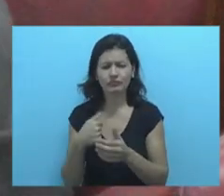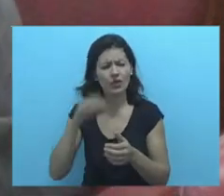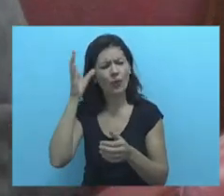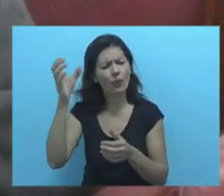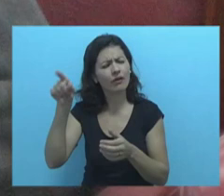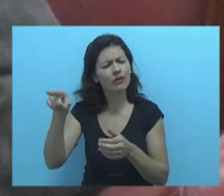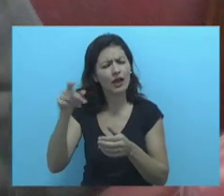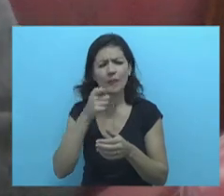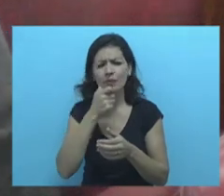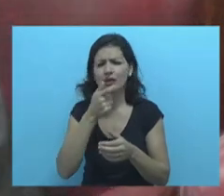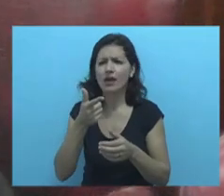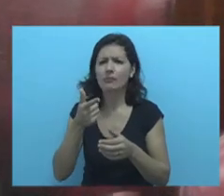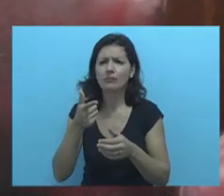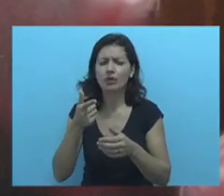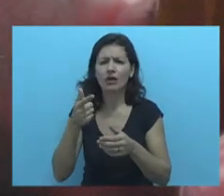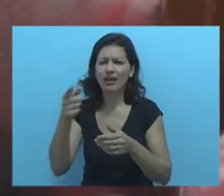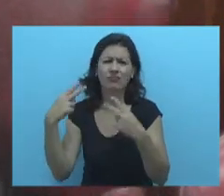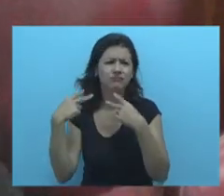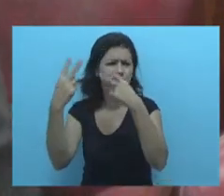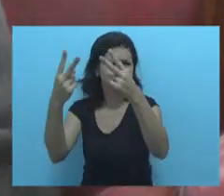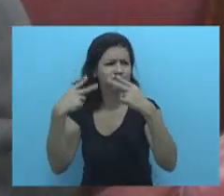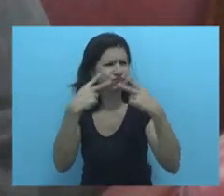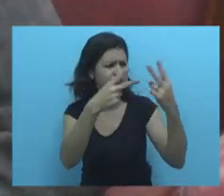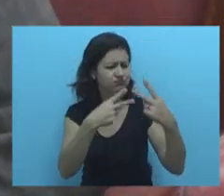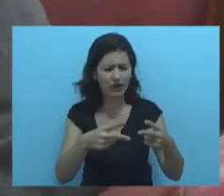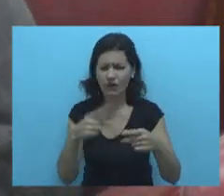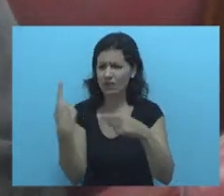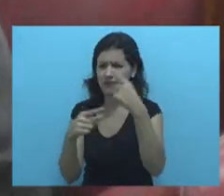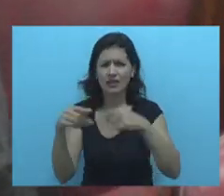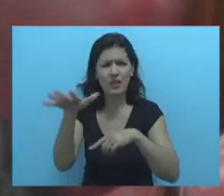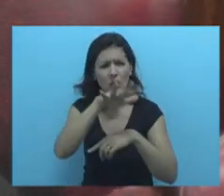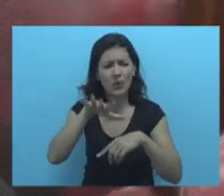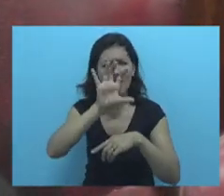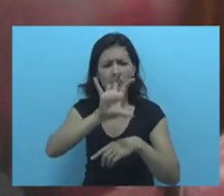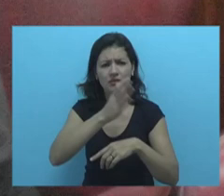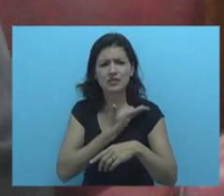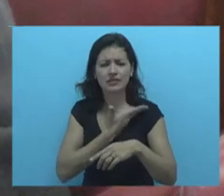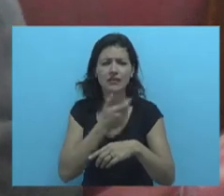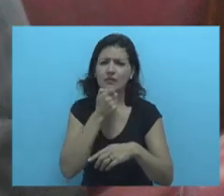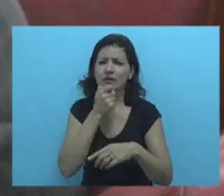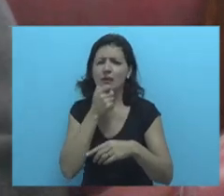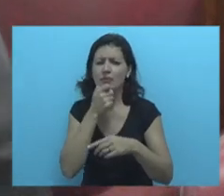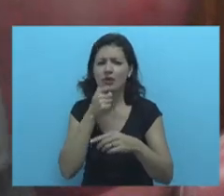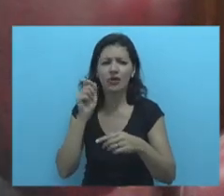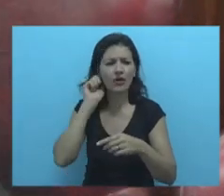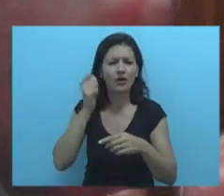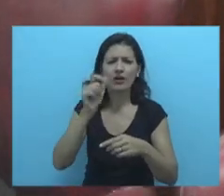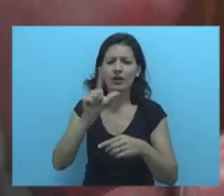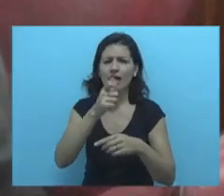Una vez lo encontramos en Gallareta con el Chino Garibay, o haberlo encontrado viendo cambiando una goma sola del